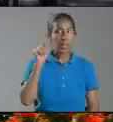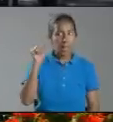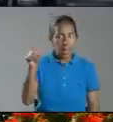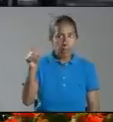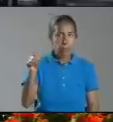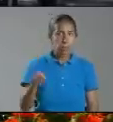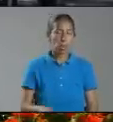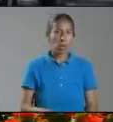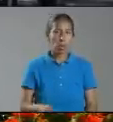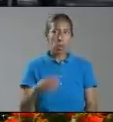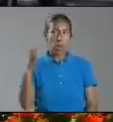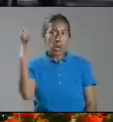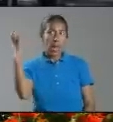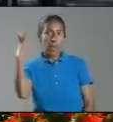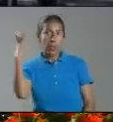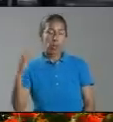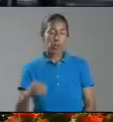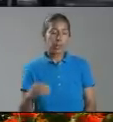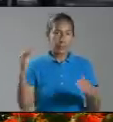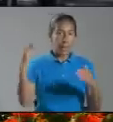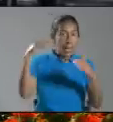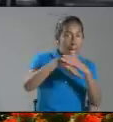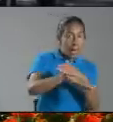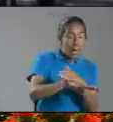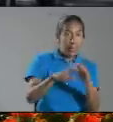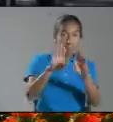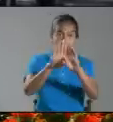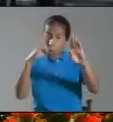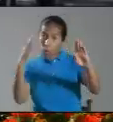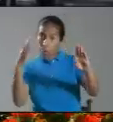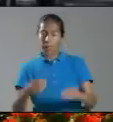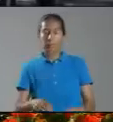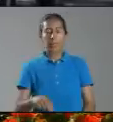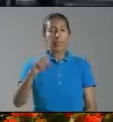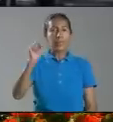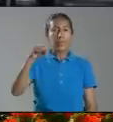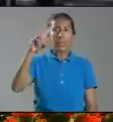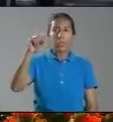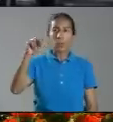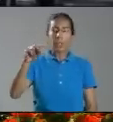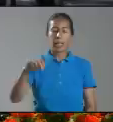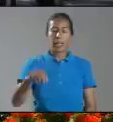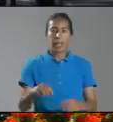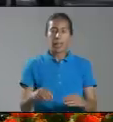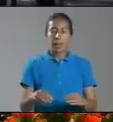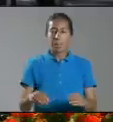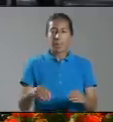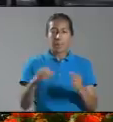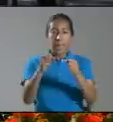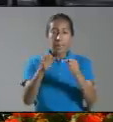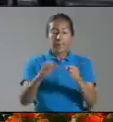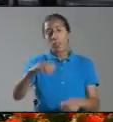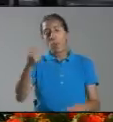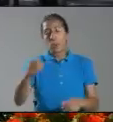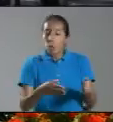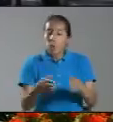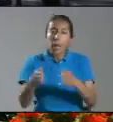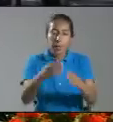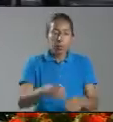que no entran por la puerta, sino que se tiran por la baranda. Ninguna religión te puede salvar.